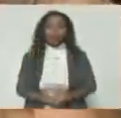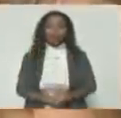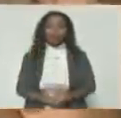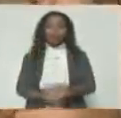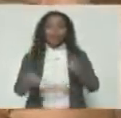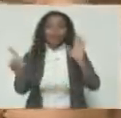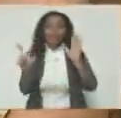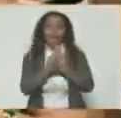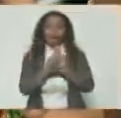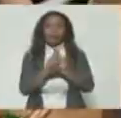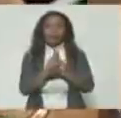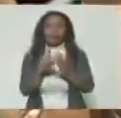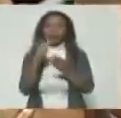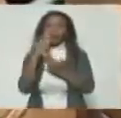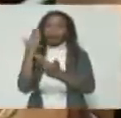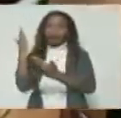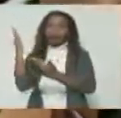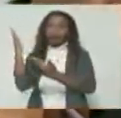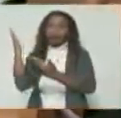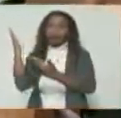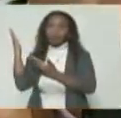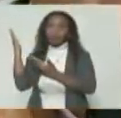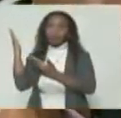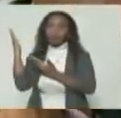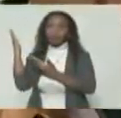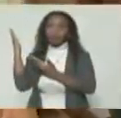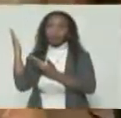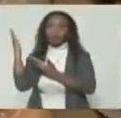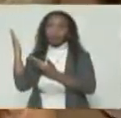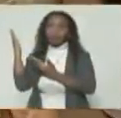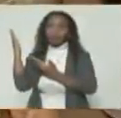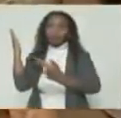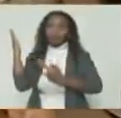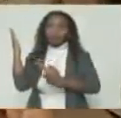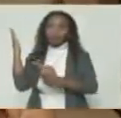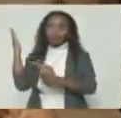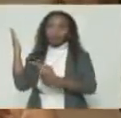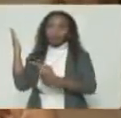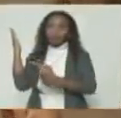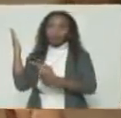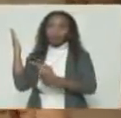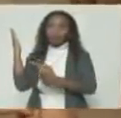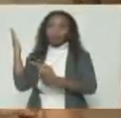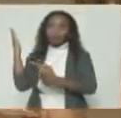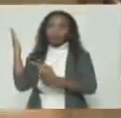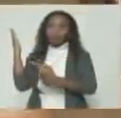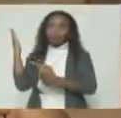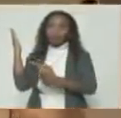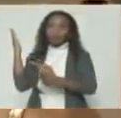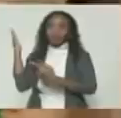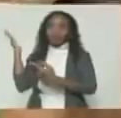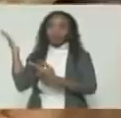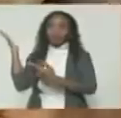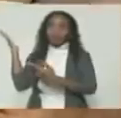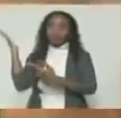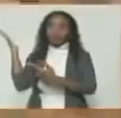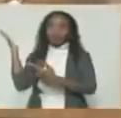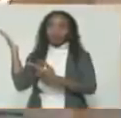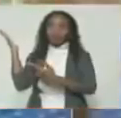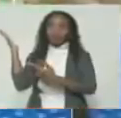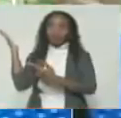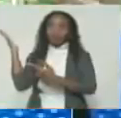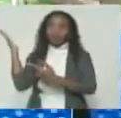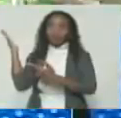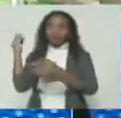ley, aquí está, la Ley de Tierras y Desarrollo Agrario. Ley de Tierras